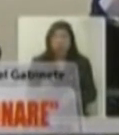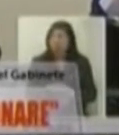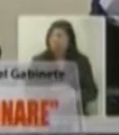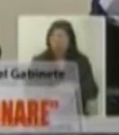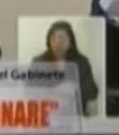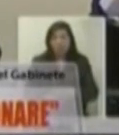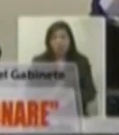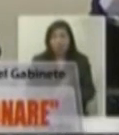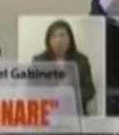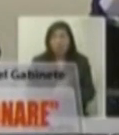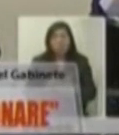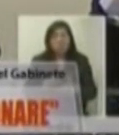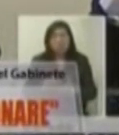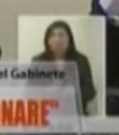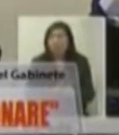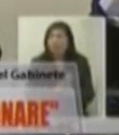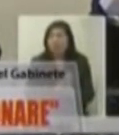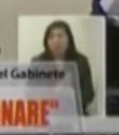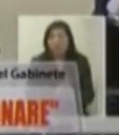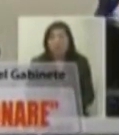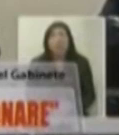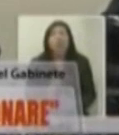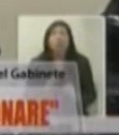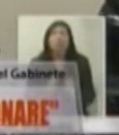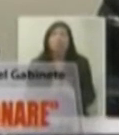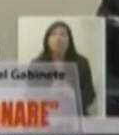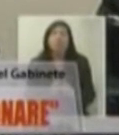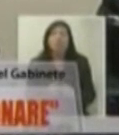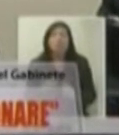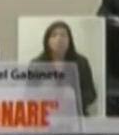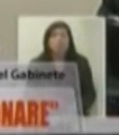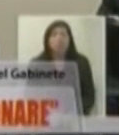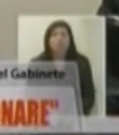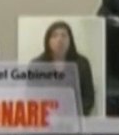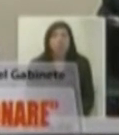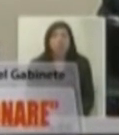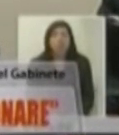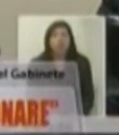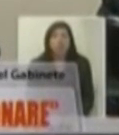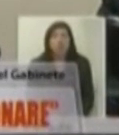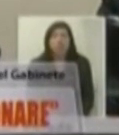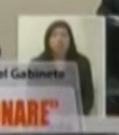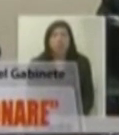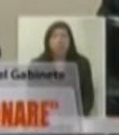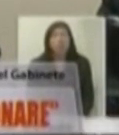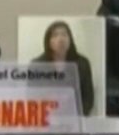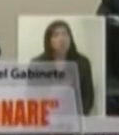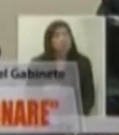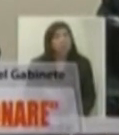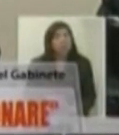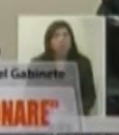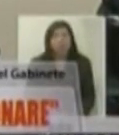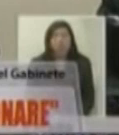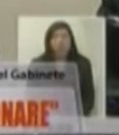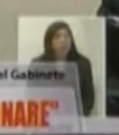negociar ni un milímetro, ni no siquiera conversar con facciones violentistas. Y aquí se ha señalado que el gobierno ha sido débil. El